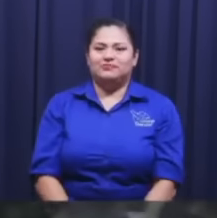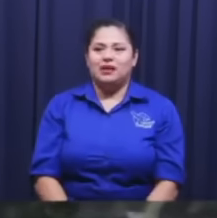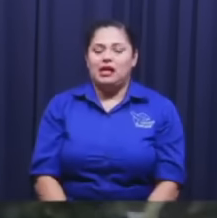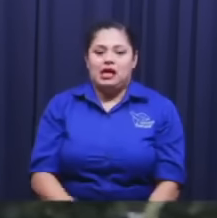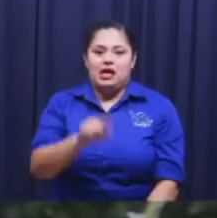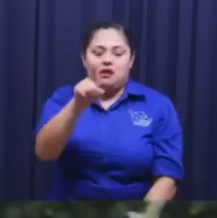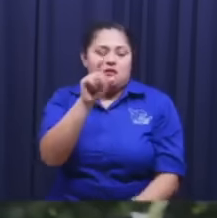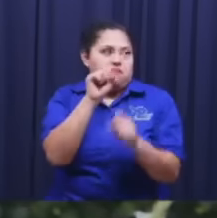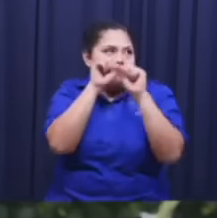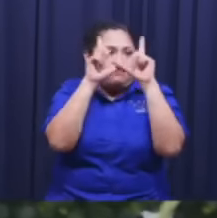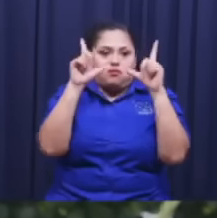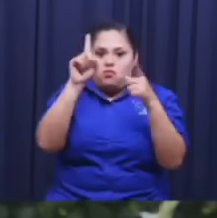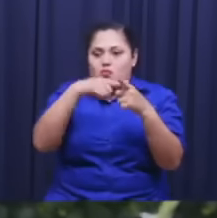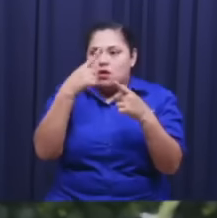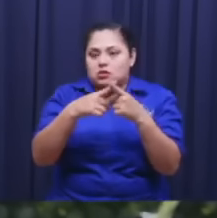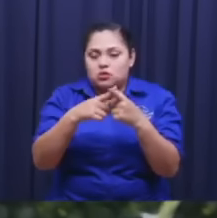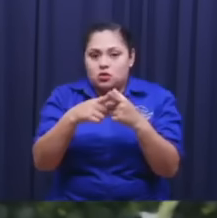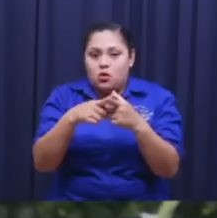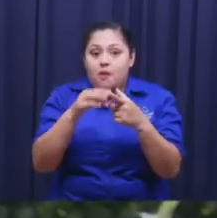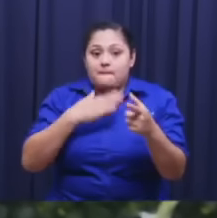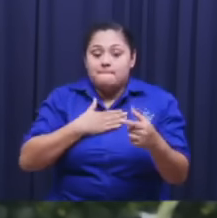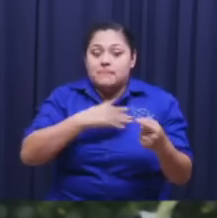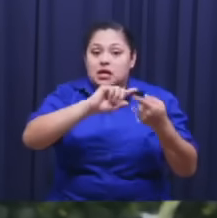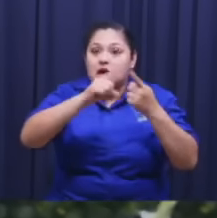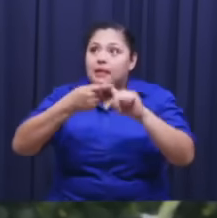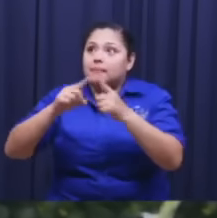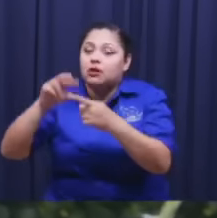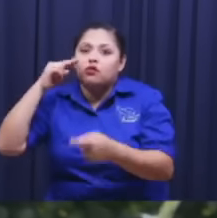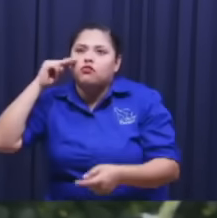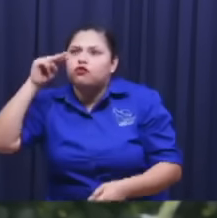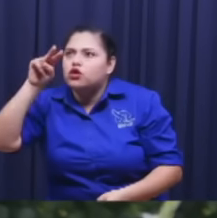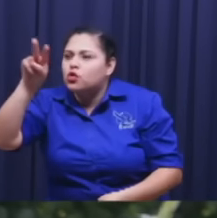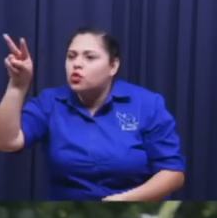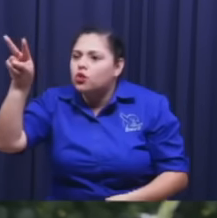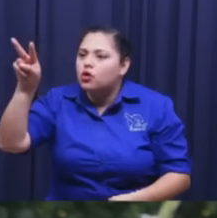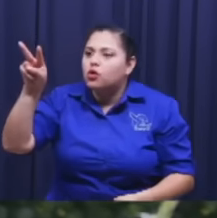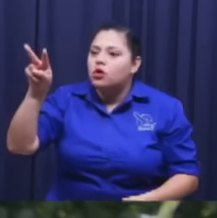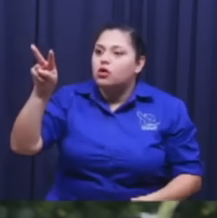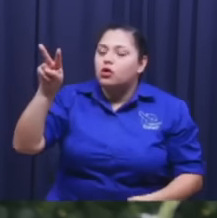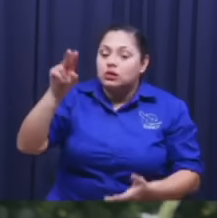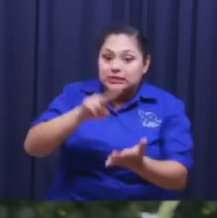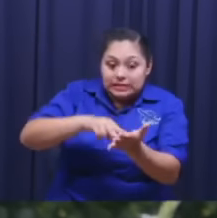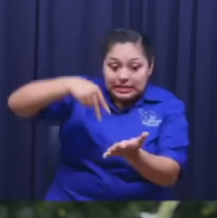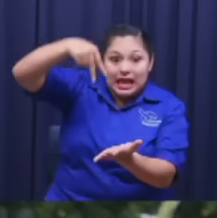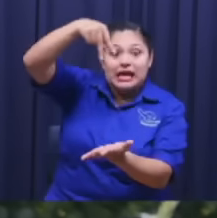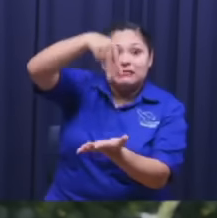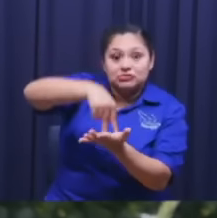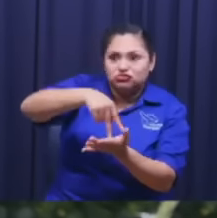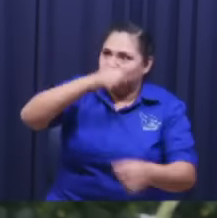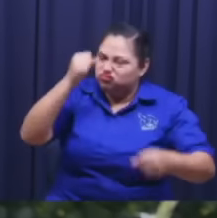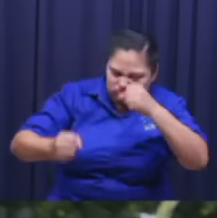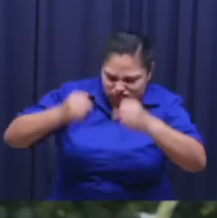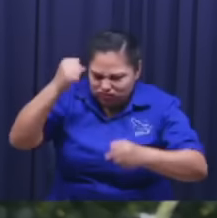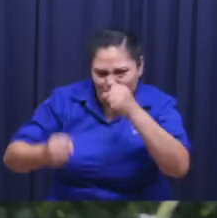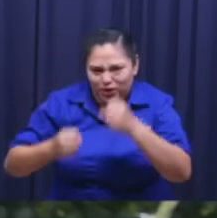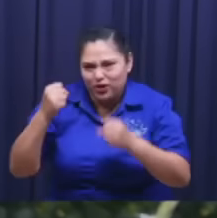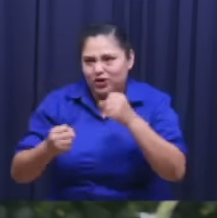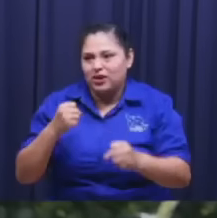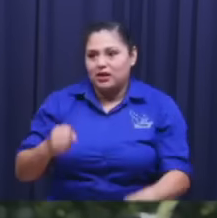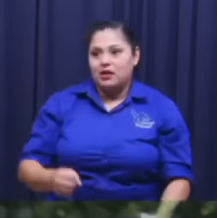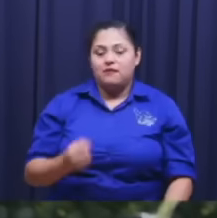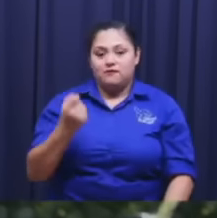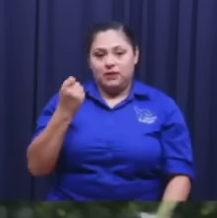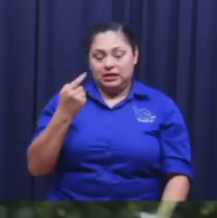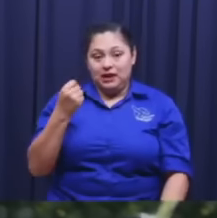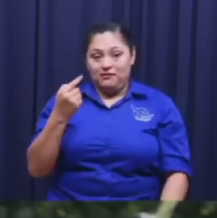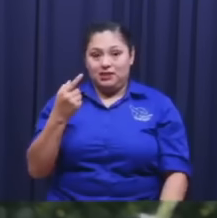Fíjese qué tremendo es eso, porque cuando él vio con sus propios ojos, ya no tenía fuerza, salió corriendo. Y todavía faltaba